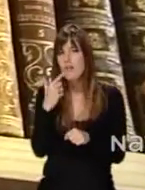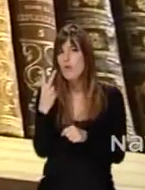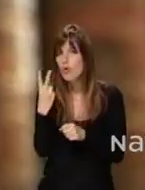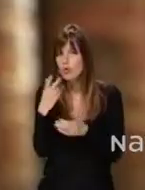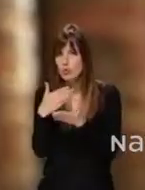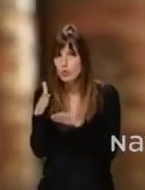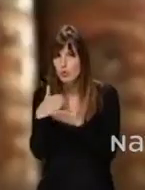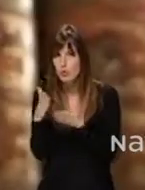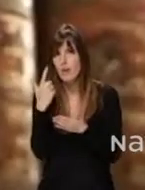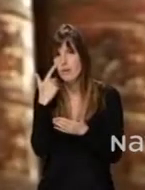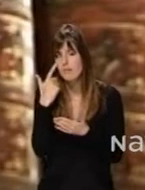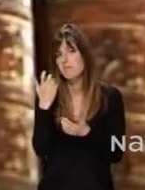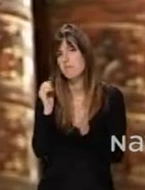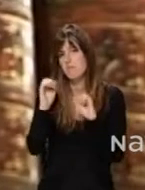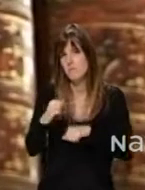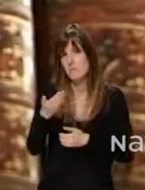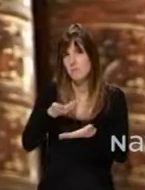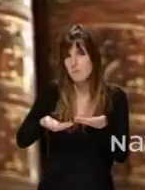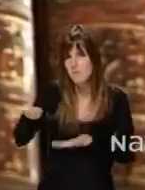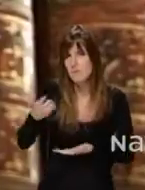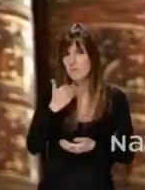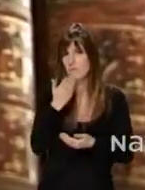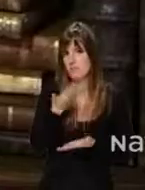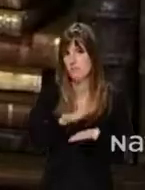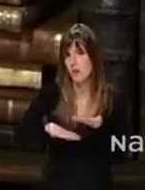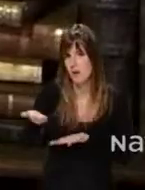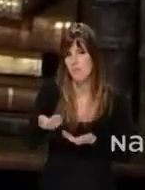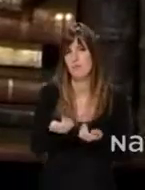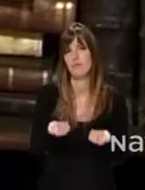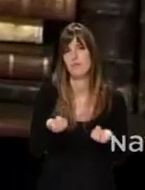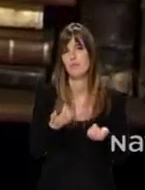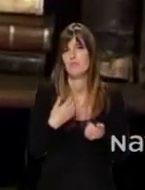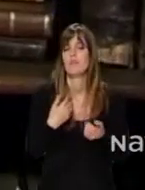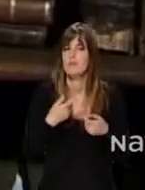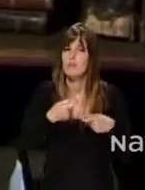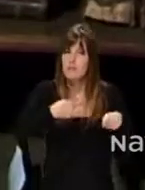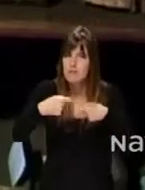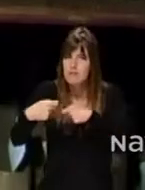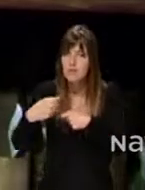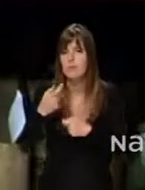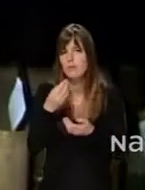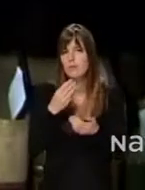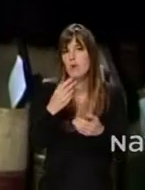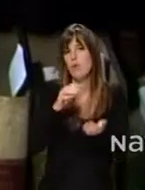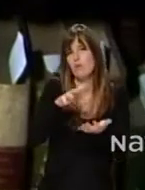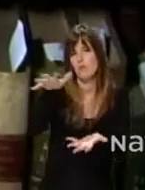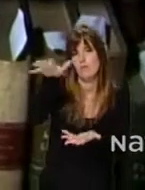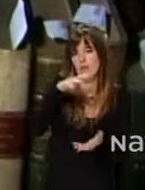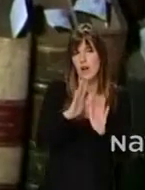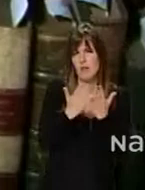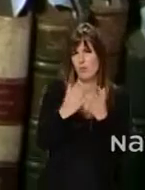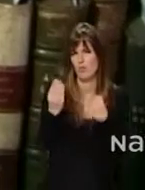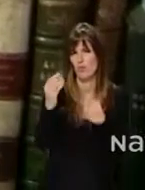en alguna biblioteca y que podemos hacer un intercambio incluso. Por eso el truco del librero es comprar mucho,